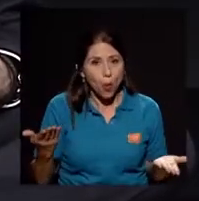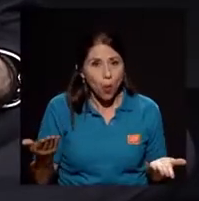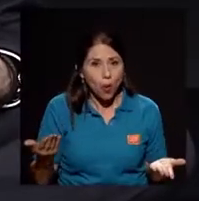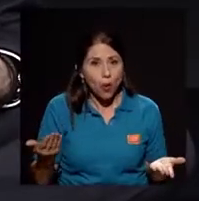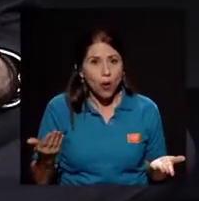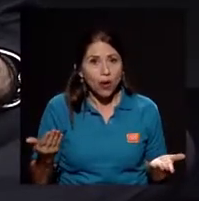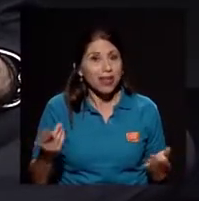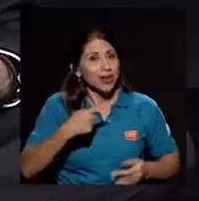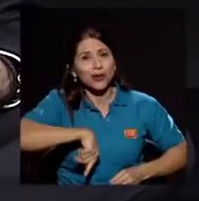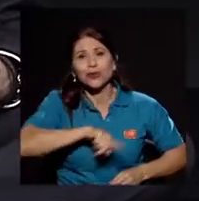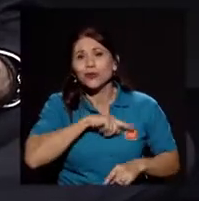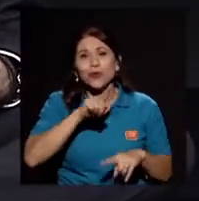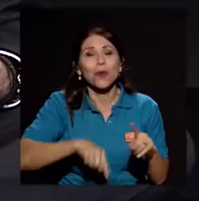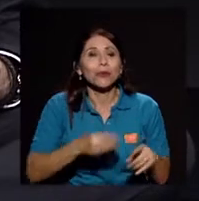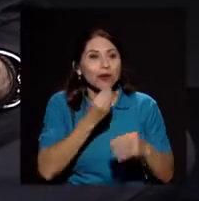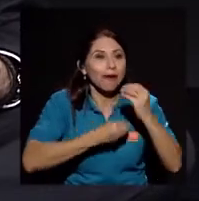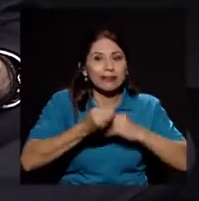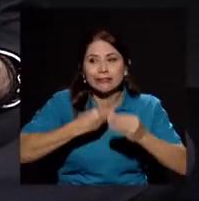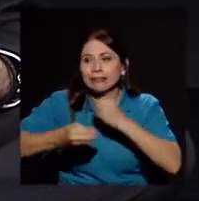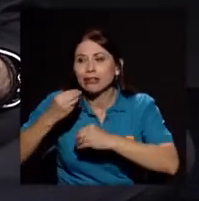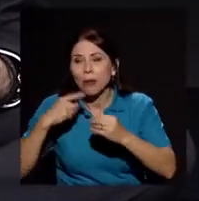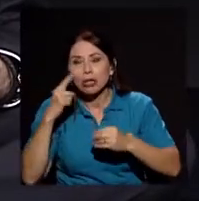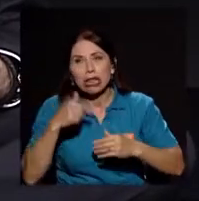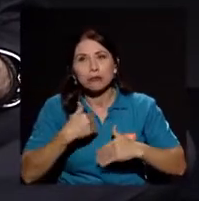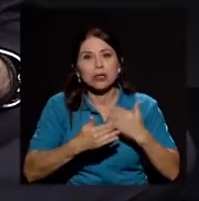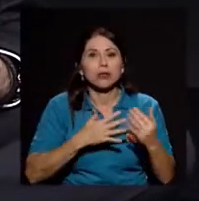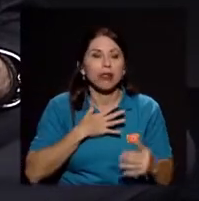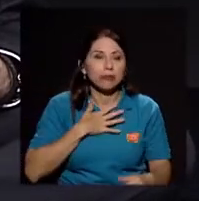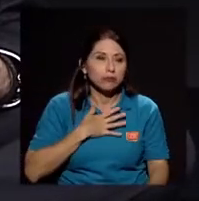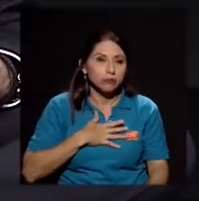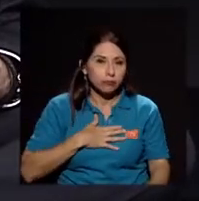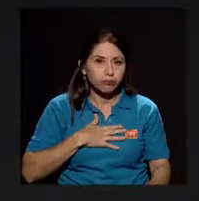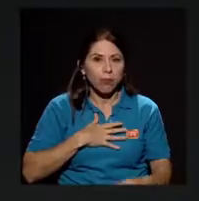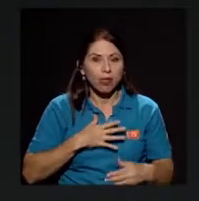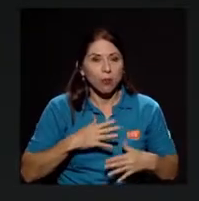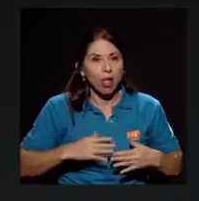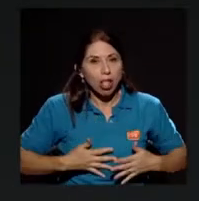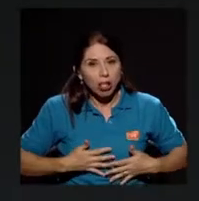nos cae mal entonces pero